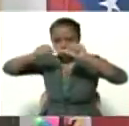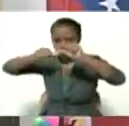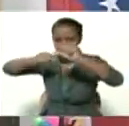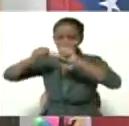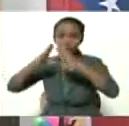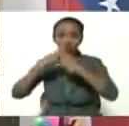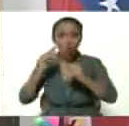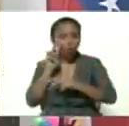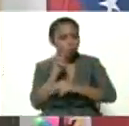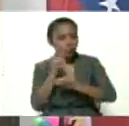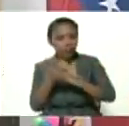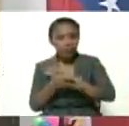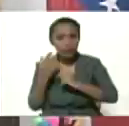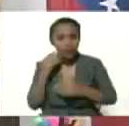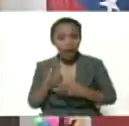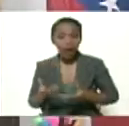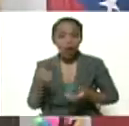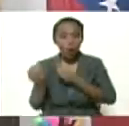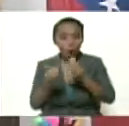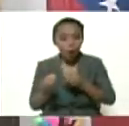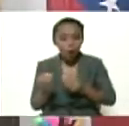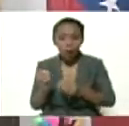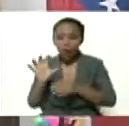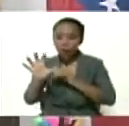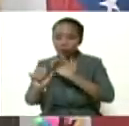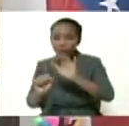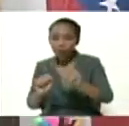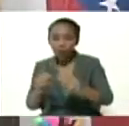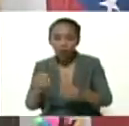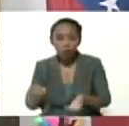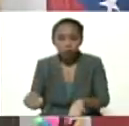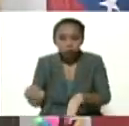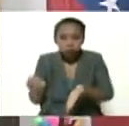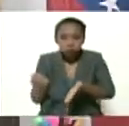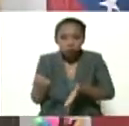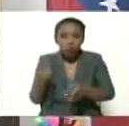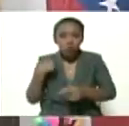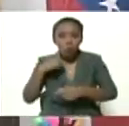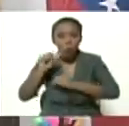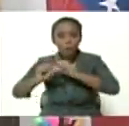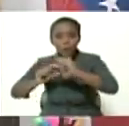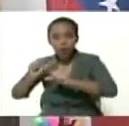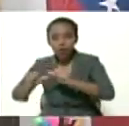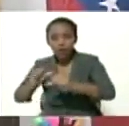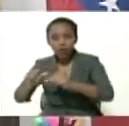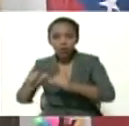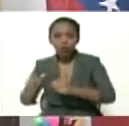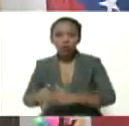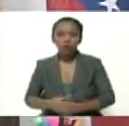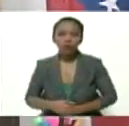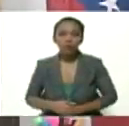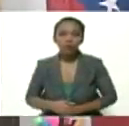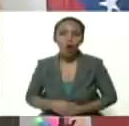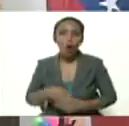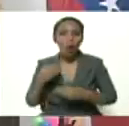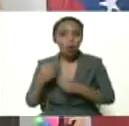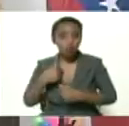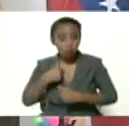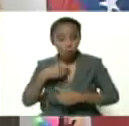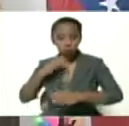todo lo que tiene que ver con el abastecimiento y el proceso productivo. Me he